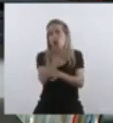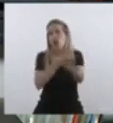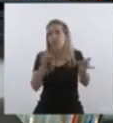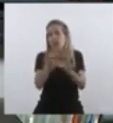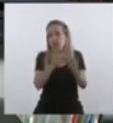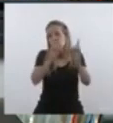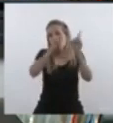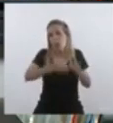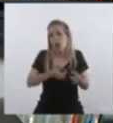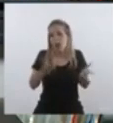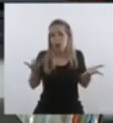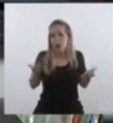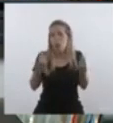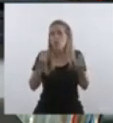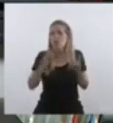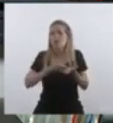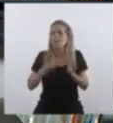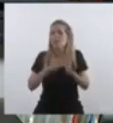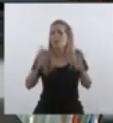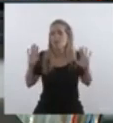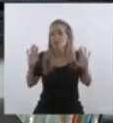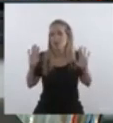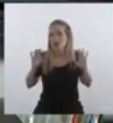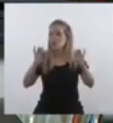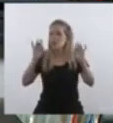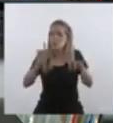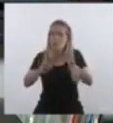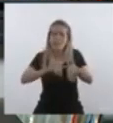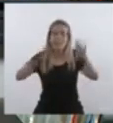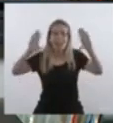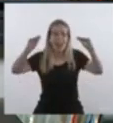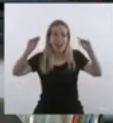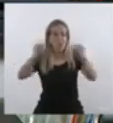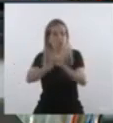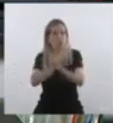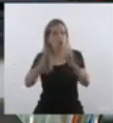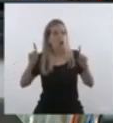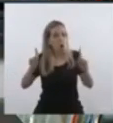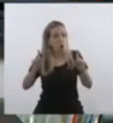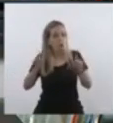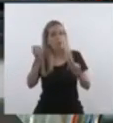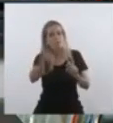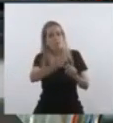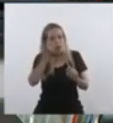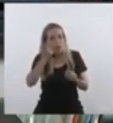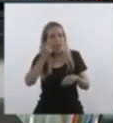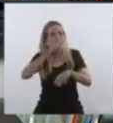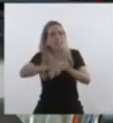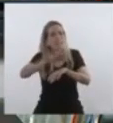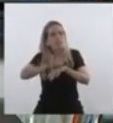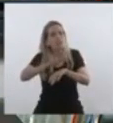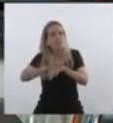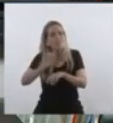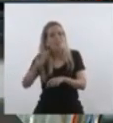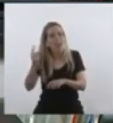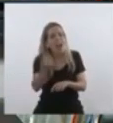El problema no es solamente la noche, es el descuido individual de cada uno de